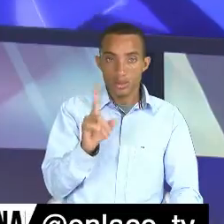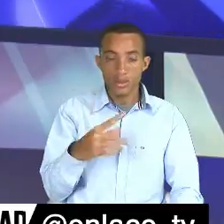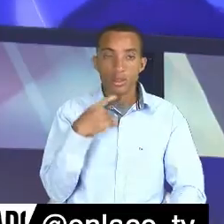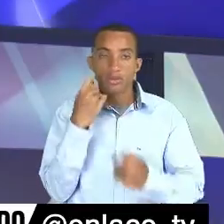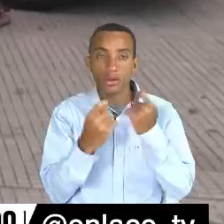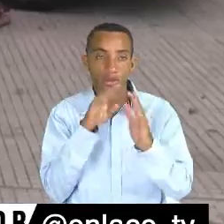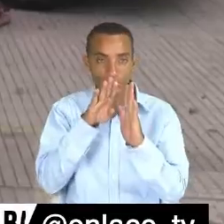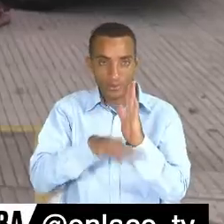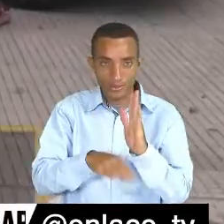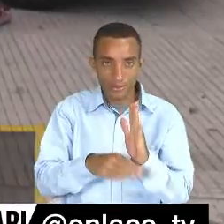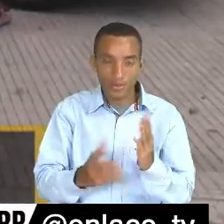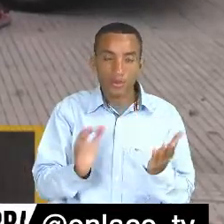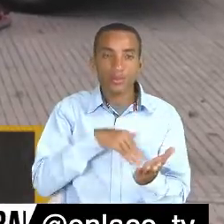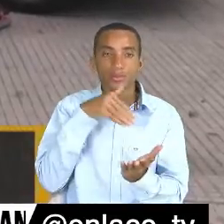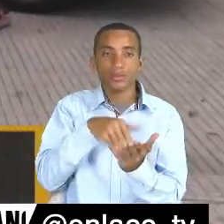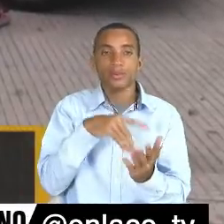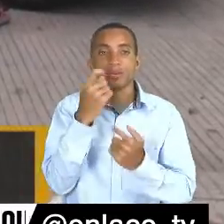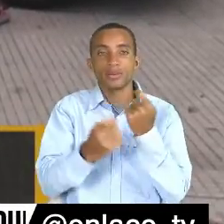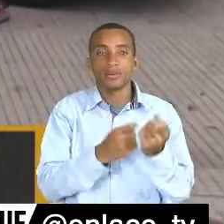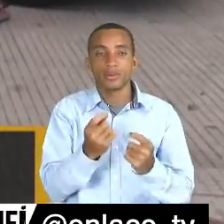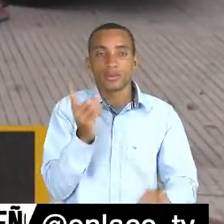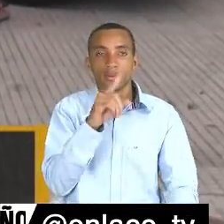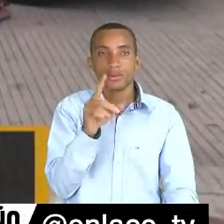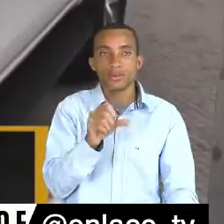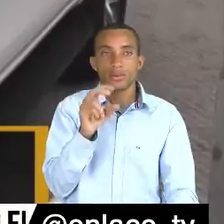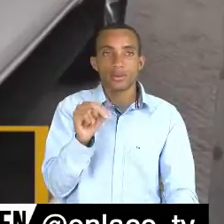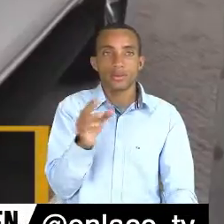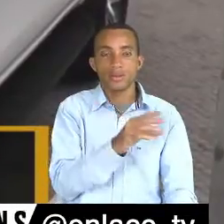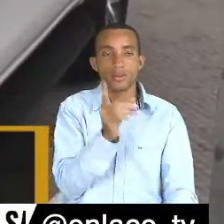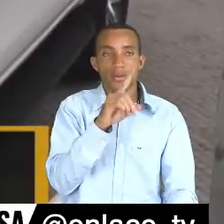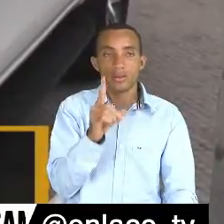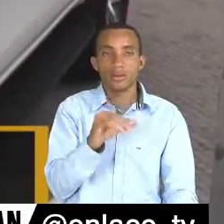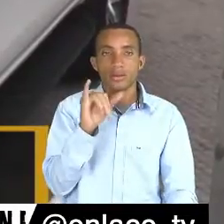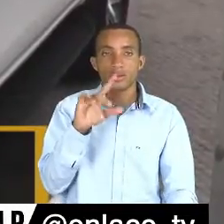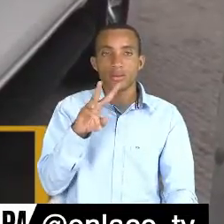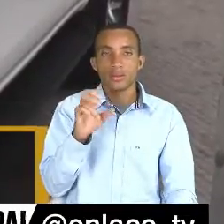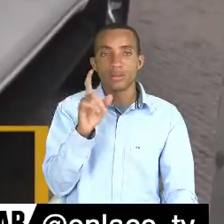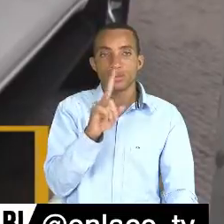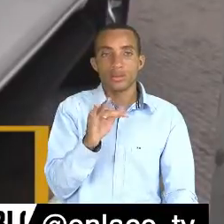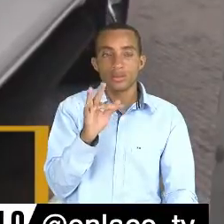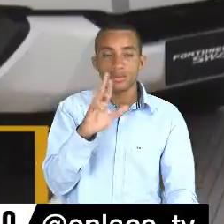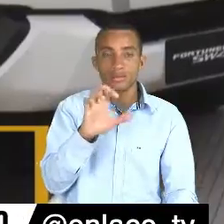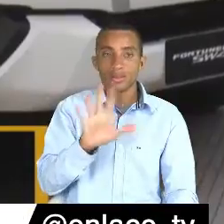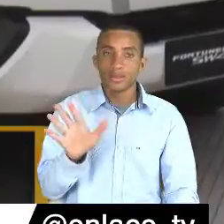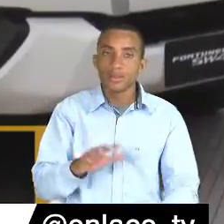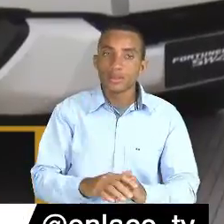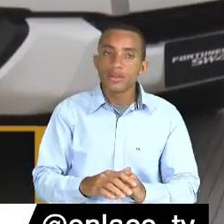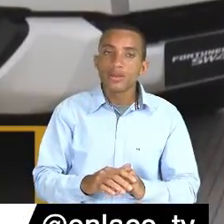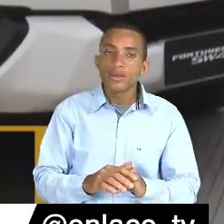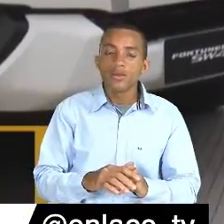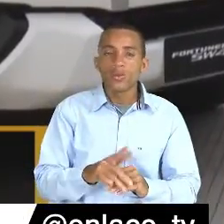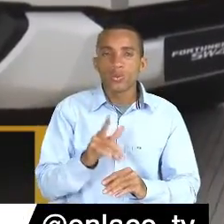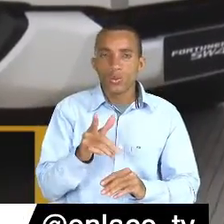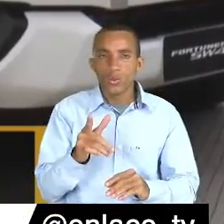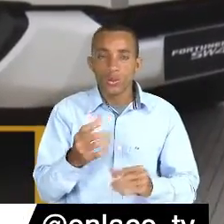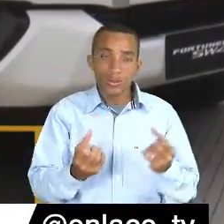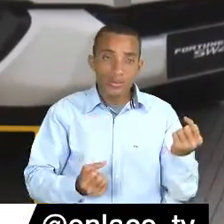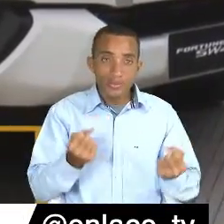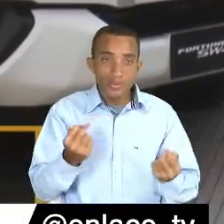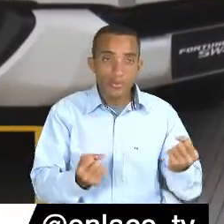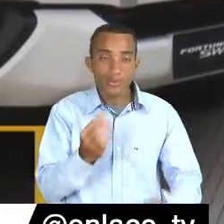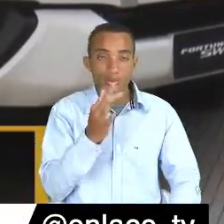Silvestre. En la plazoleta del Centro Comercial San Silvestre, Sanautos tiene en exposición lo último de Toyota. Hoy es un día especial tanto para